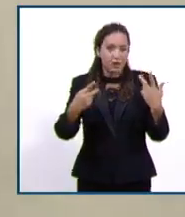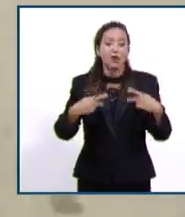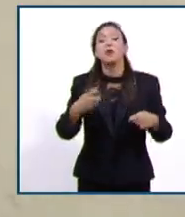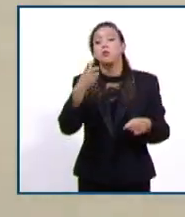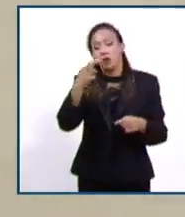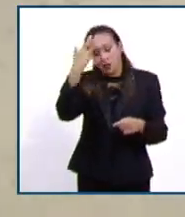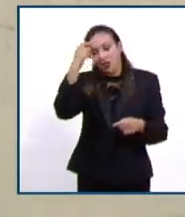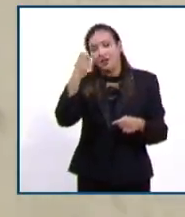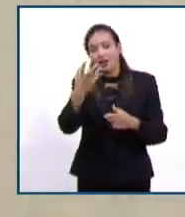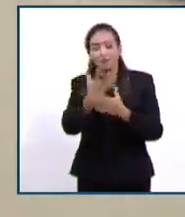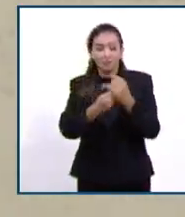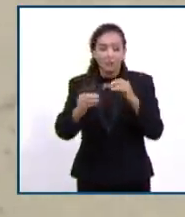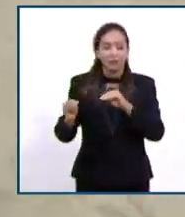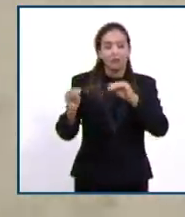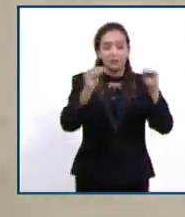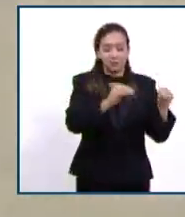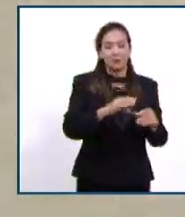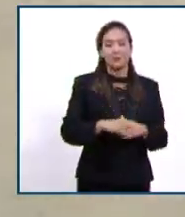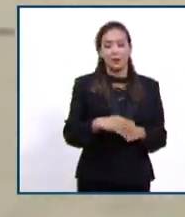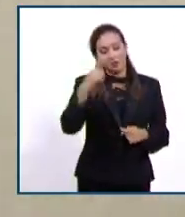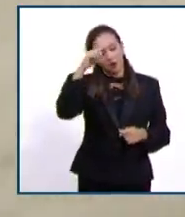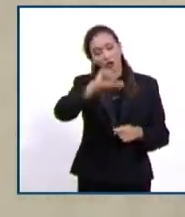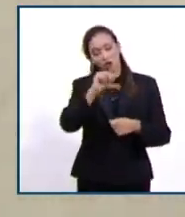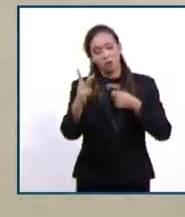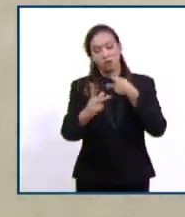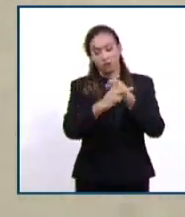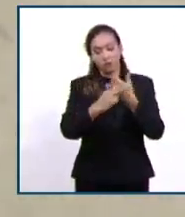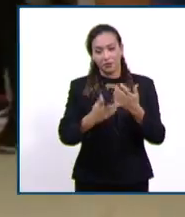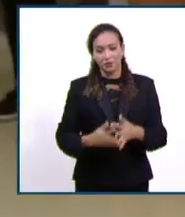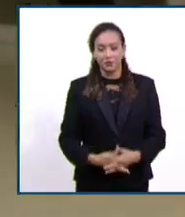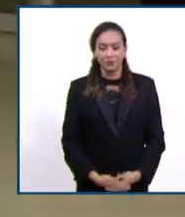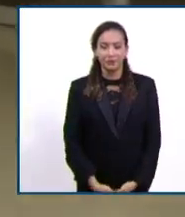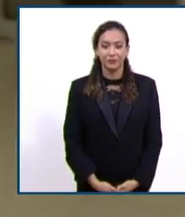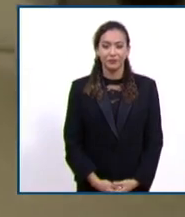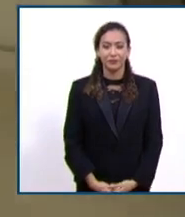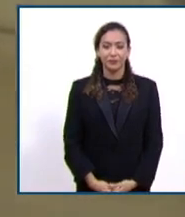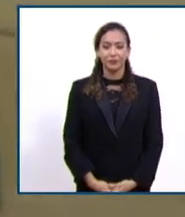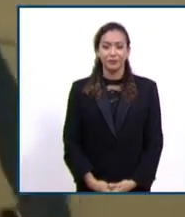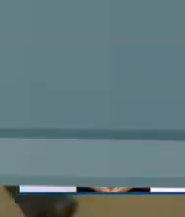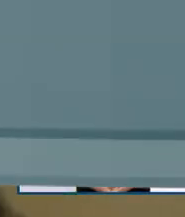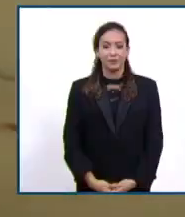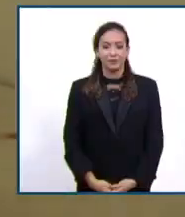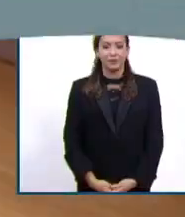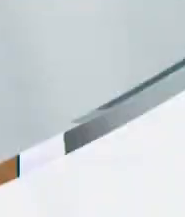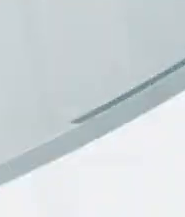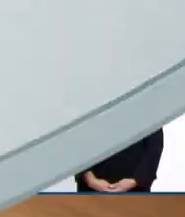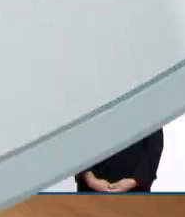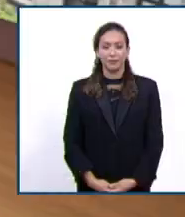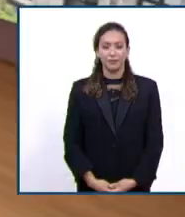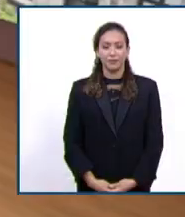gravemente el orden público. Para el canal del Poder Judicial de la Federación.